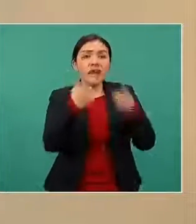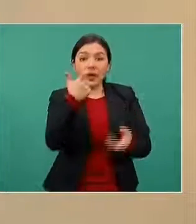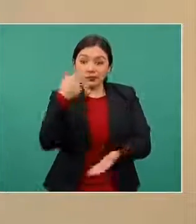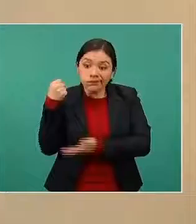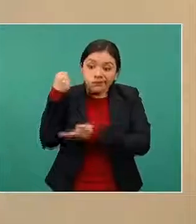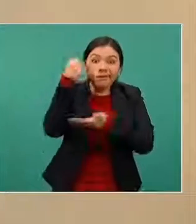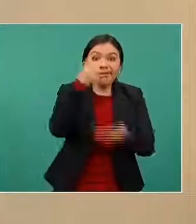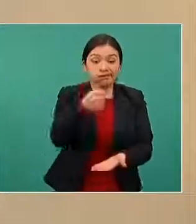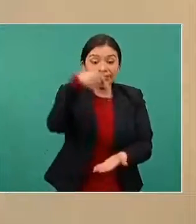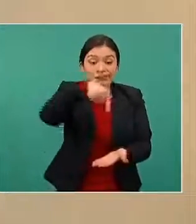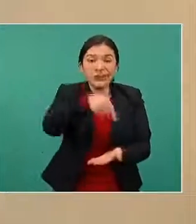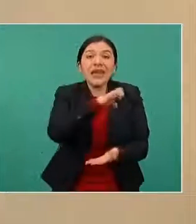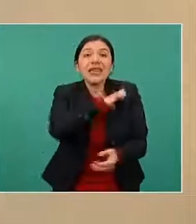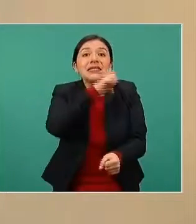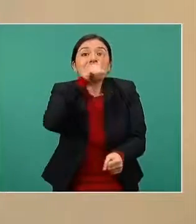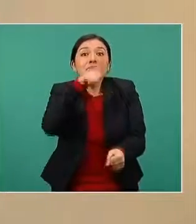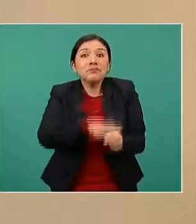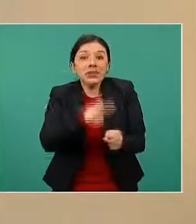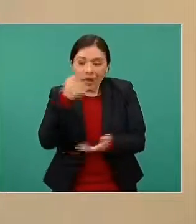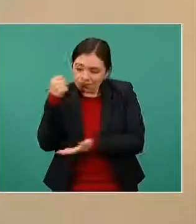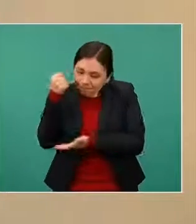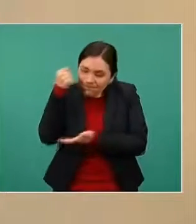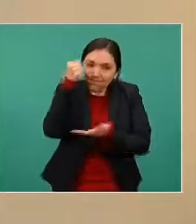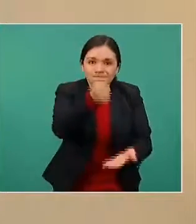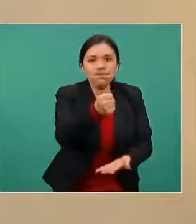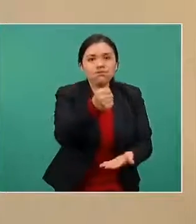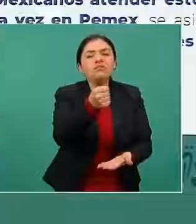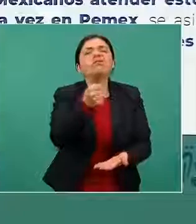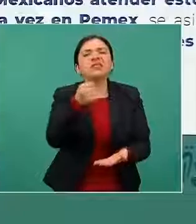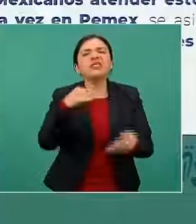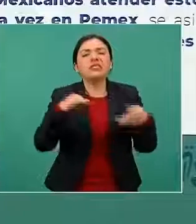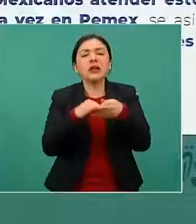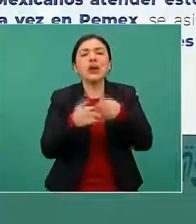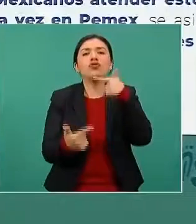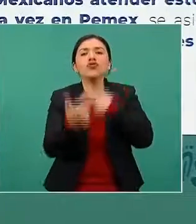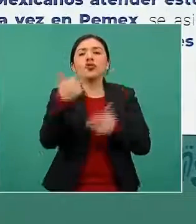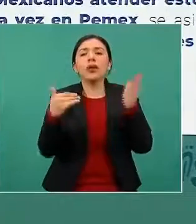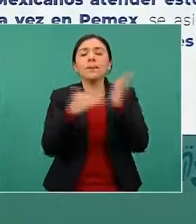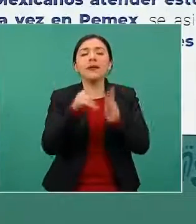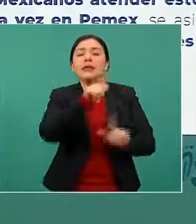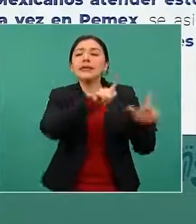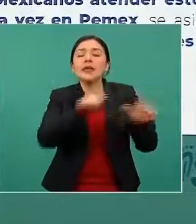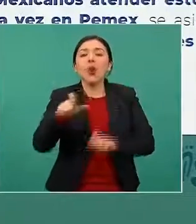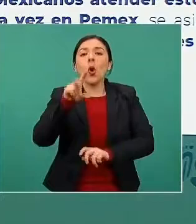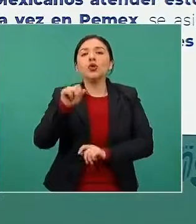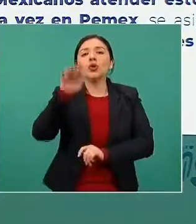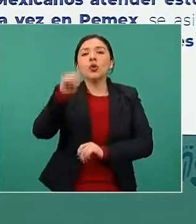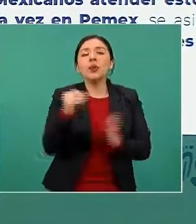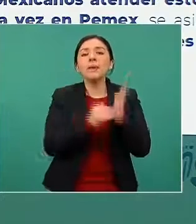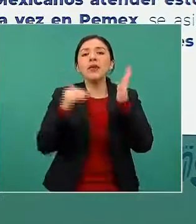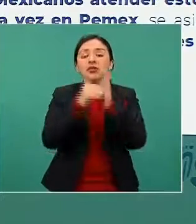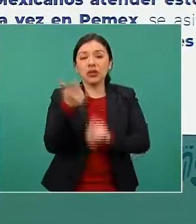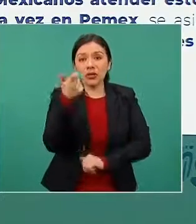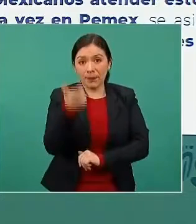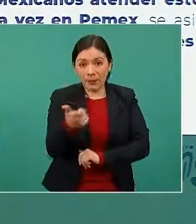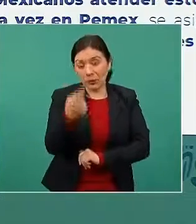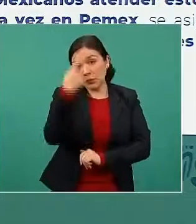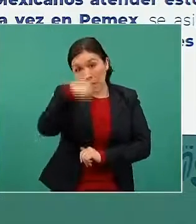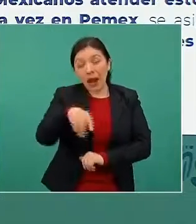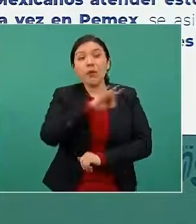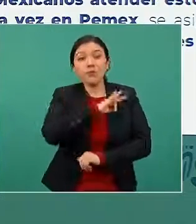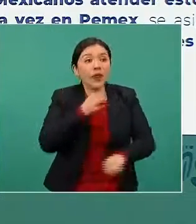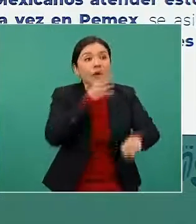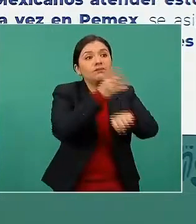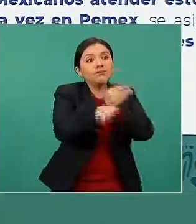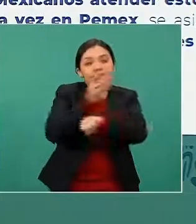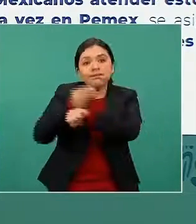recursos presupuestales específicos por un monto de 12.789 millones de pesos para la